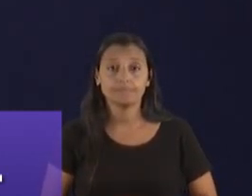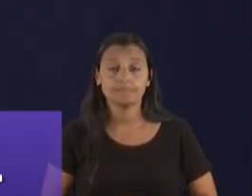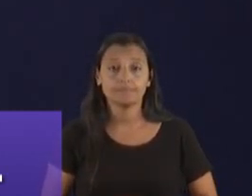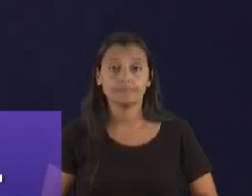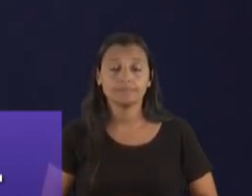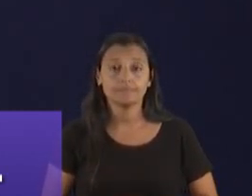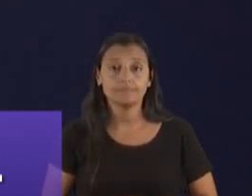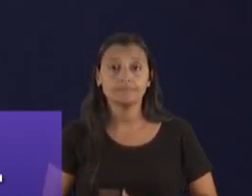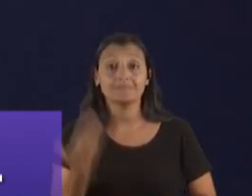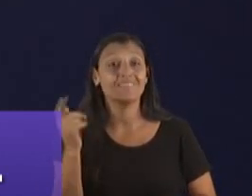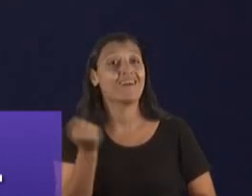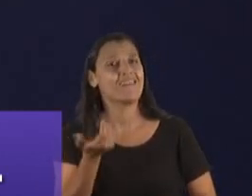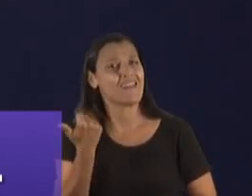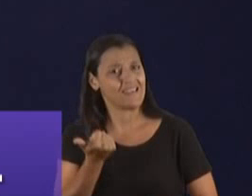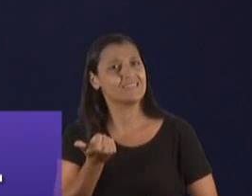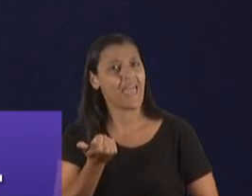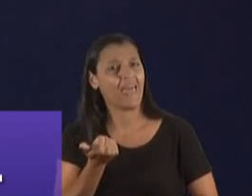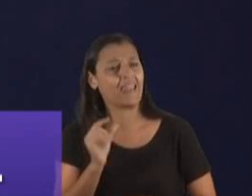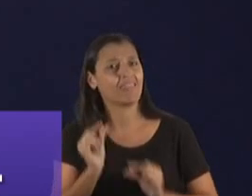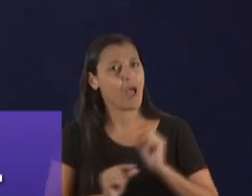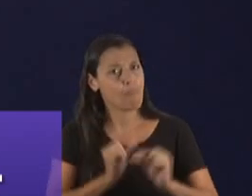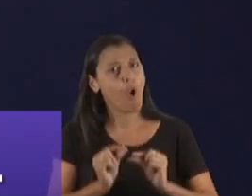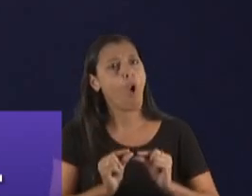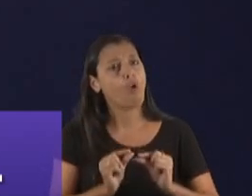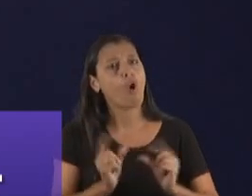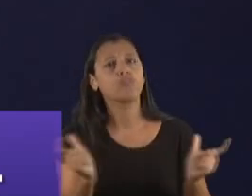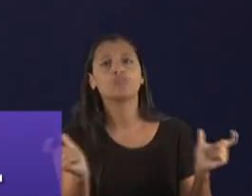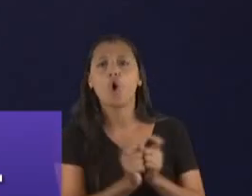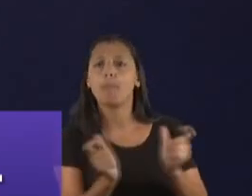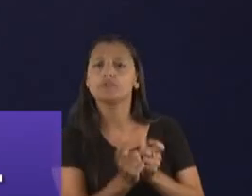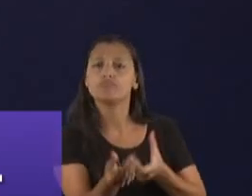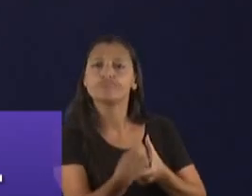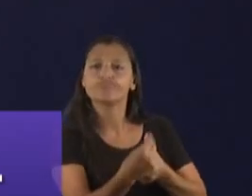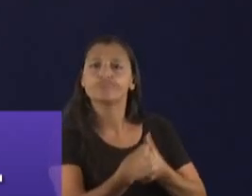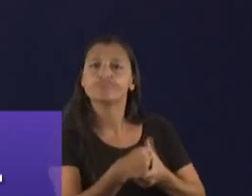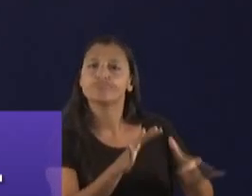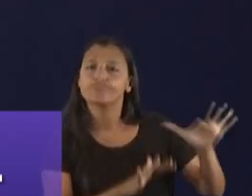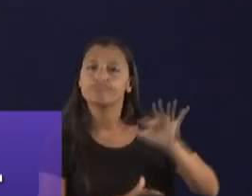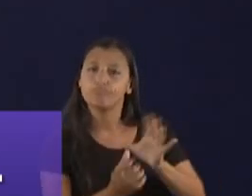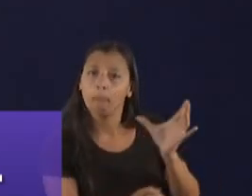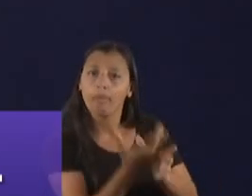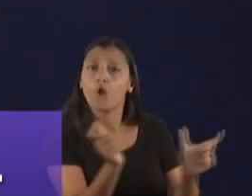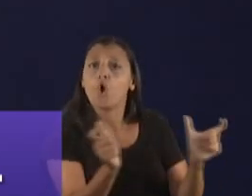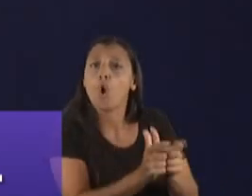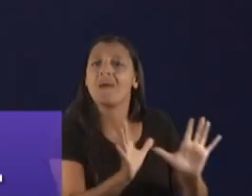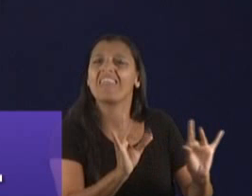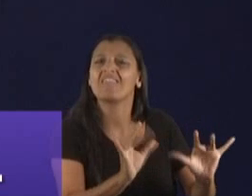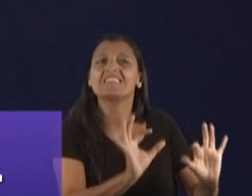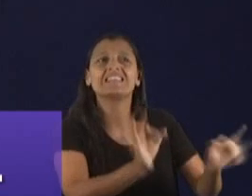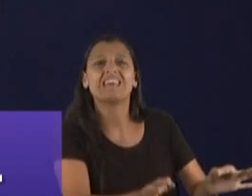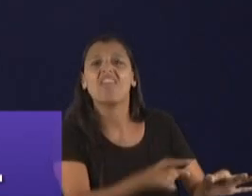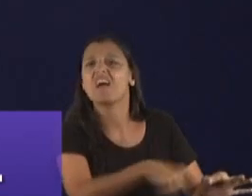recién se está conformando la comisión, se está constituyendo la comisión, así que es difícil saber qué es lo que va a